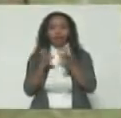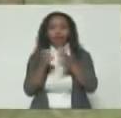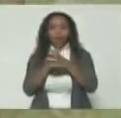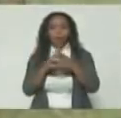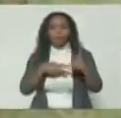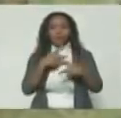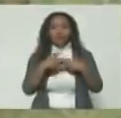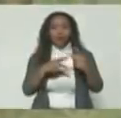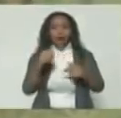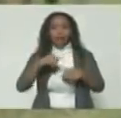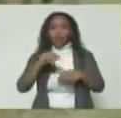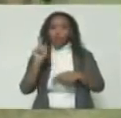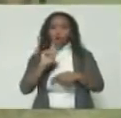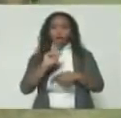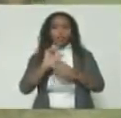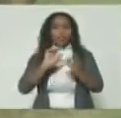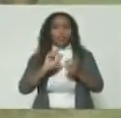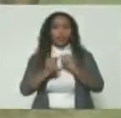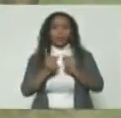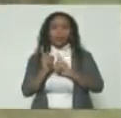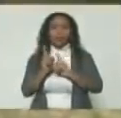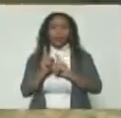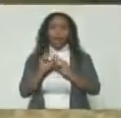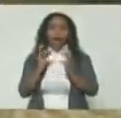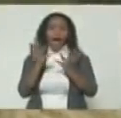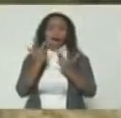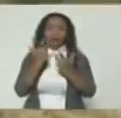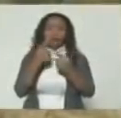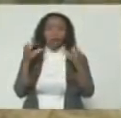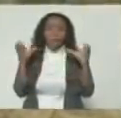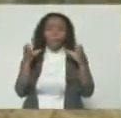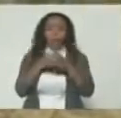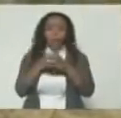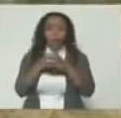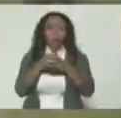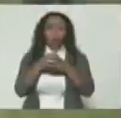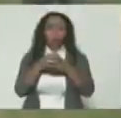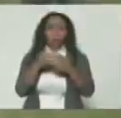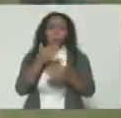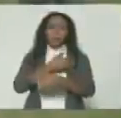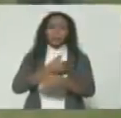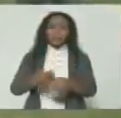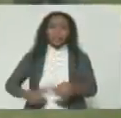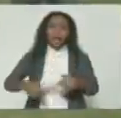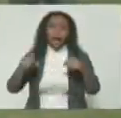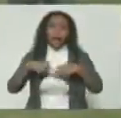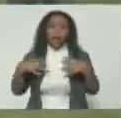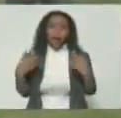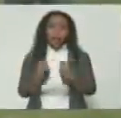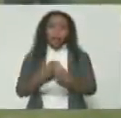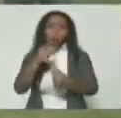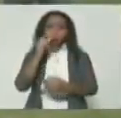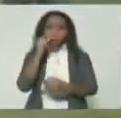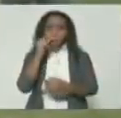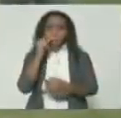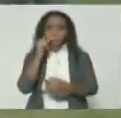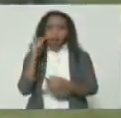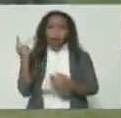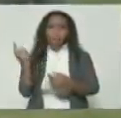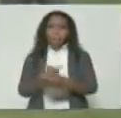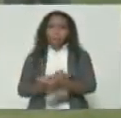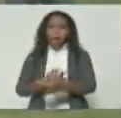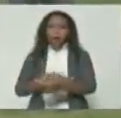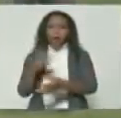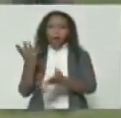no dependemos de alimentos concentrados. Presidente, y nos acompaña aquí el amigo Fray. El amigo Fray que